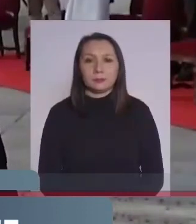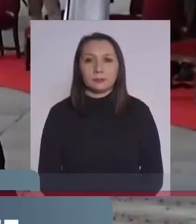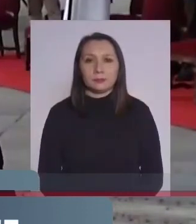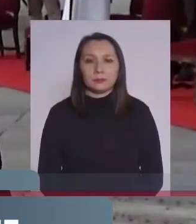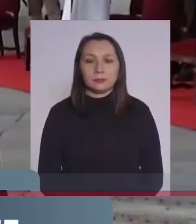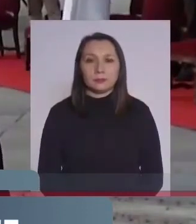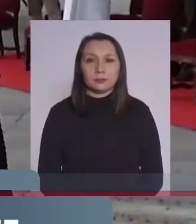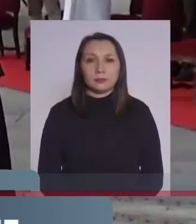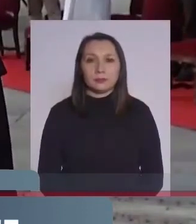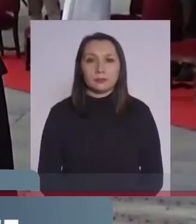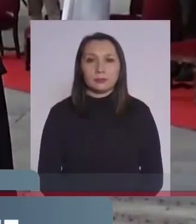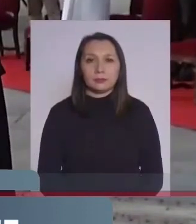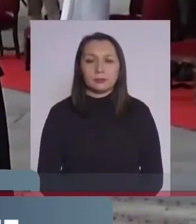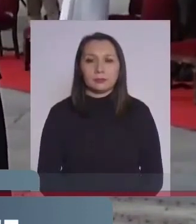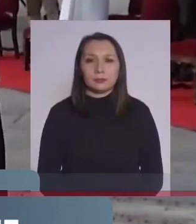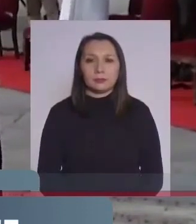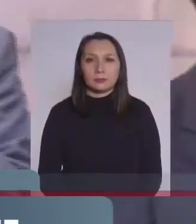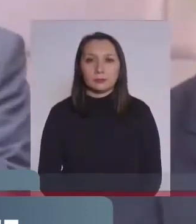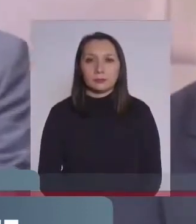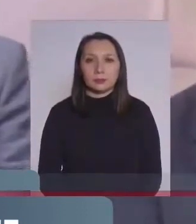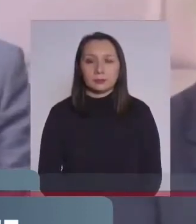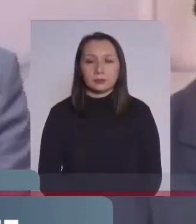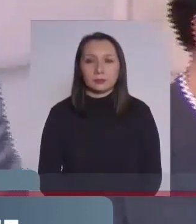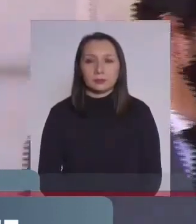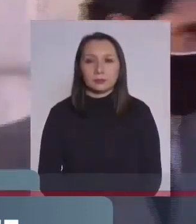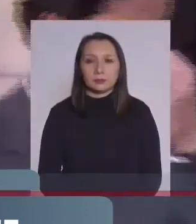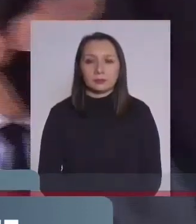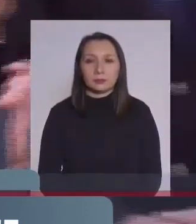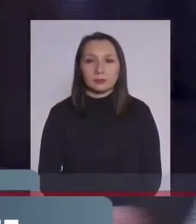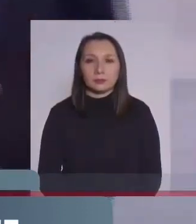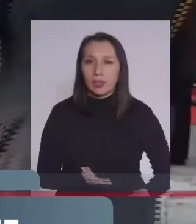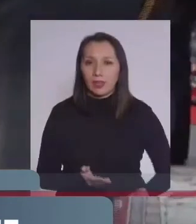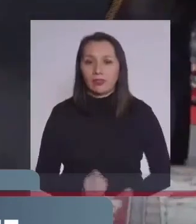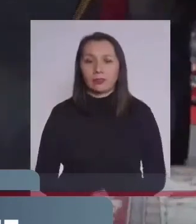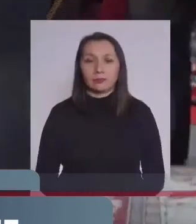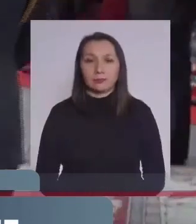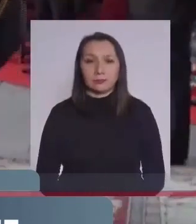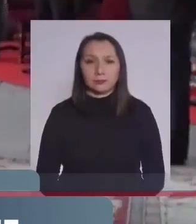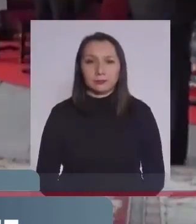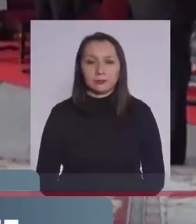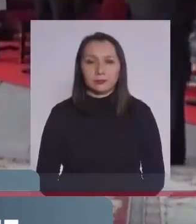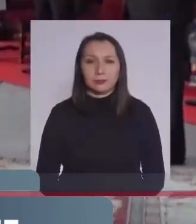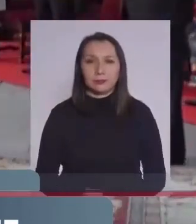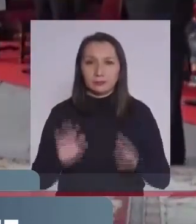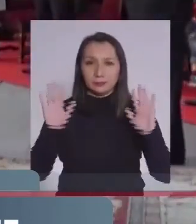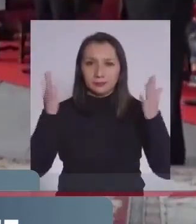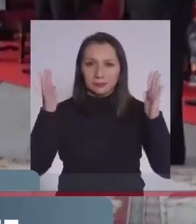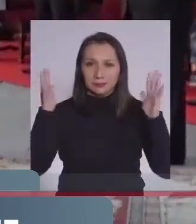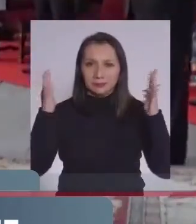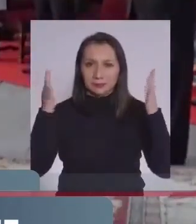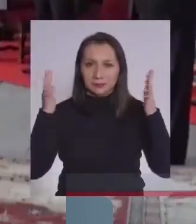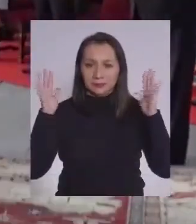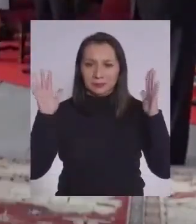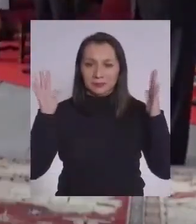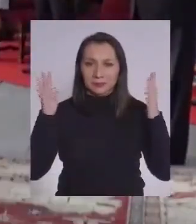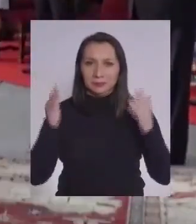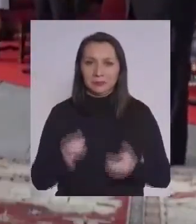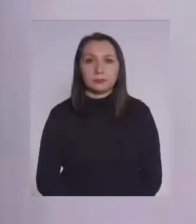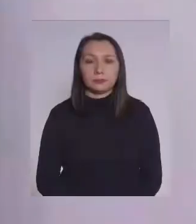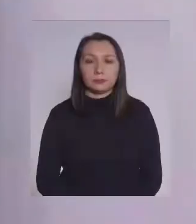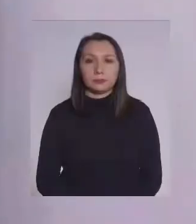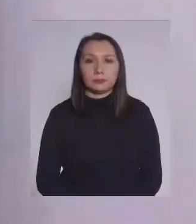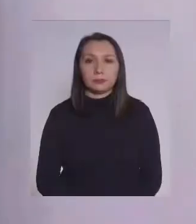Los senadores Andrés Alamán de Renovación Nacional y Víctor Pérez de la UDI, además del diputado de la UDI, Jaime